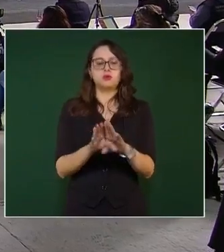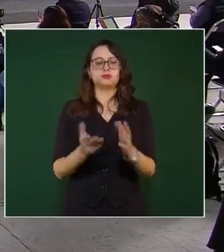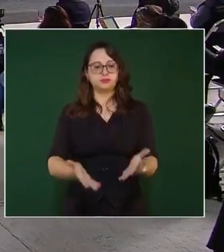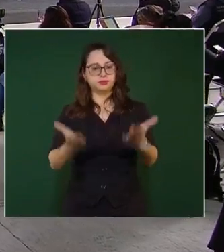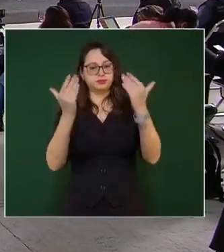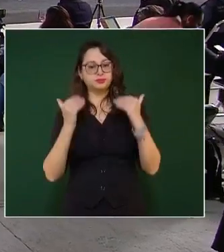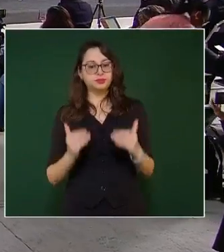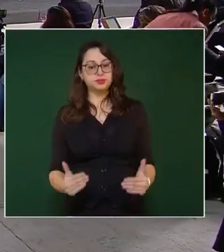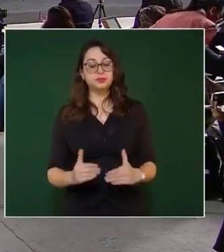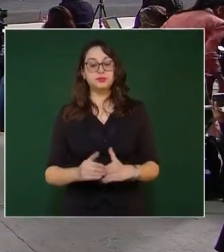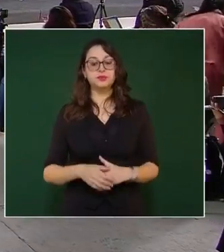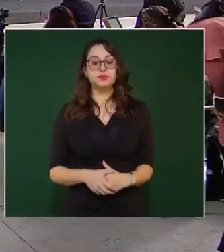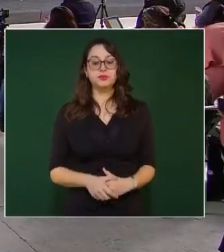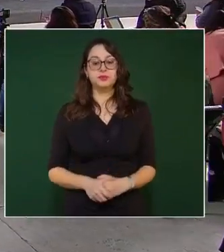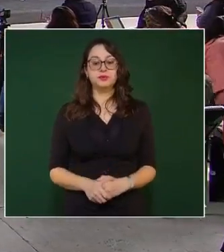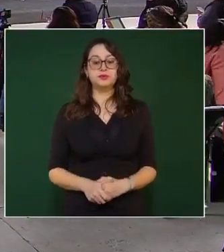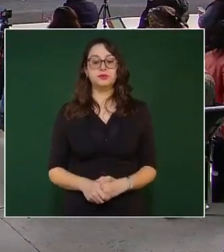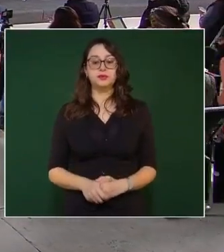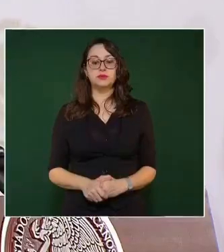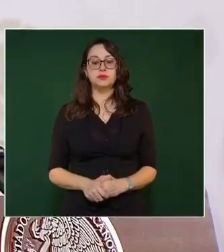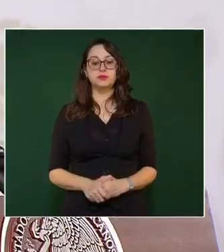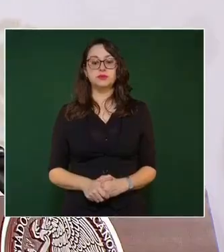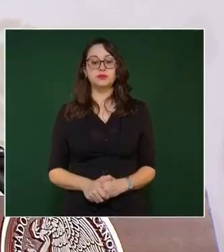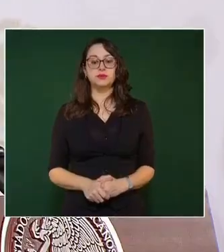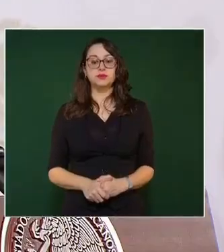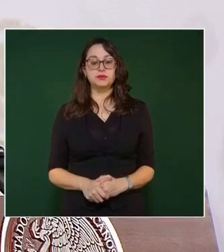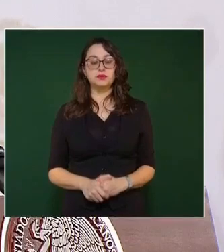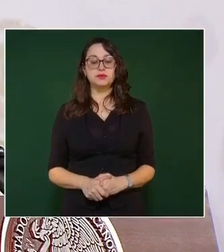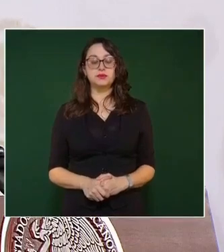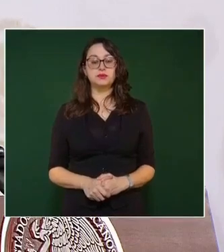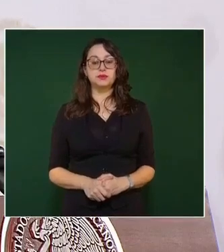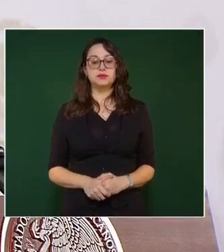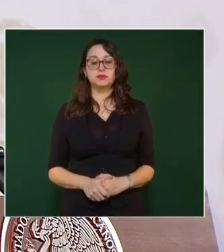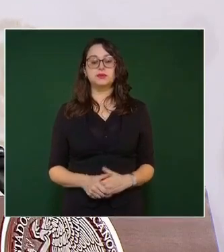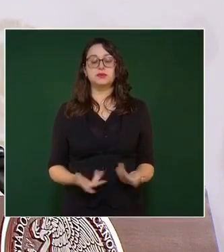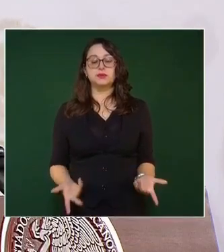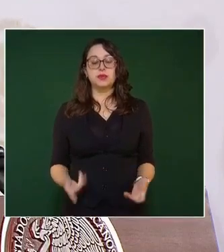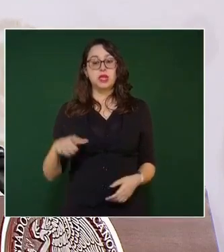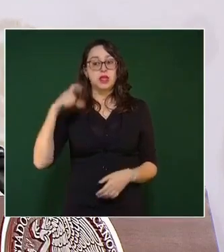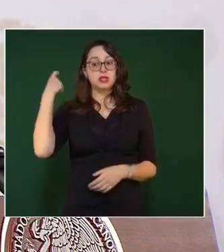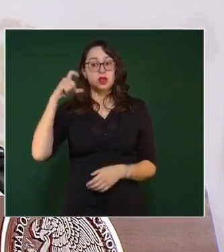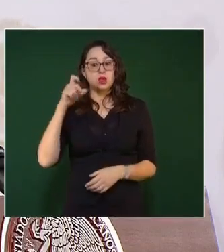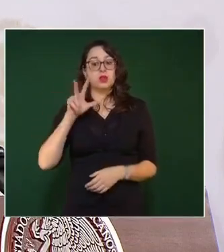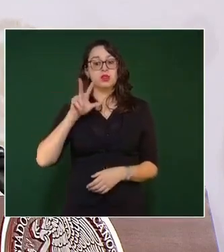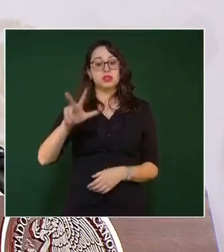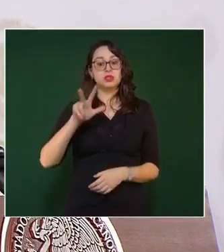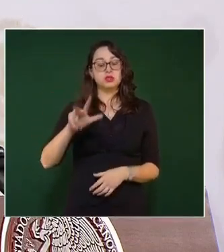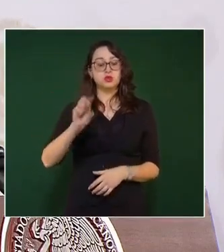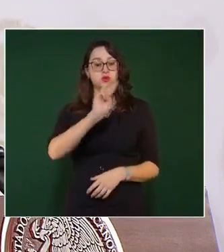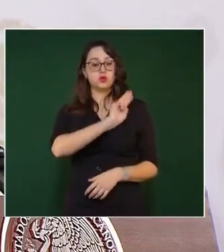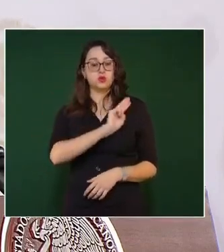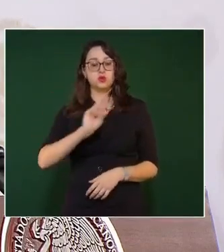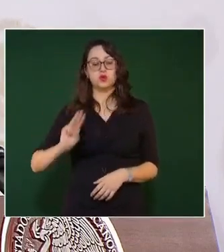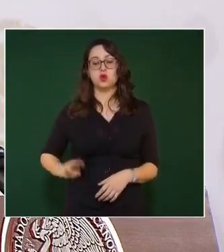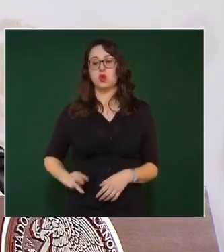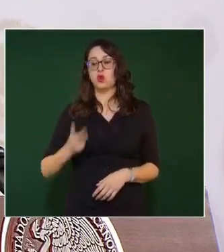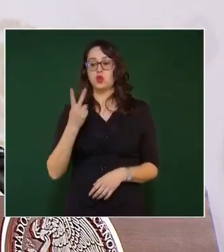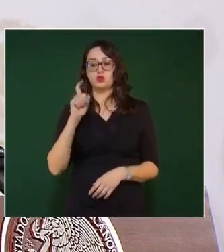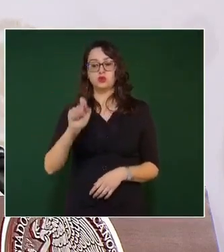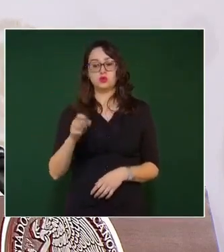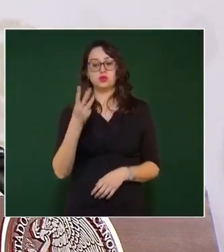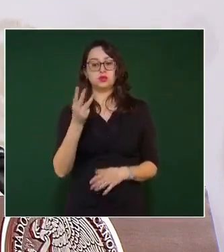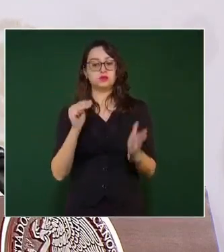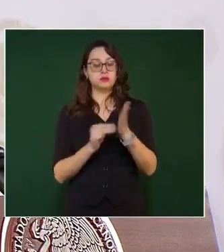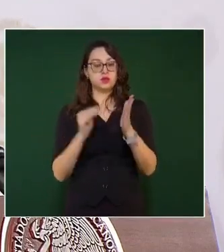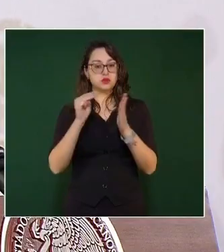favor. Bien, el estado con 18 municipios, 2.3 millones de